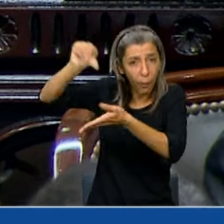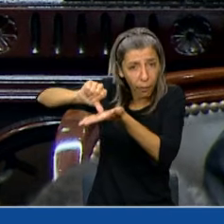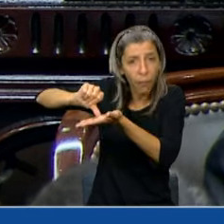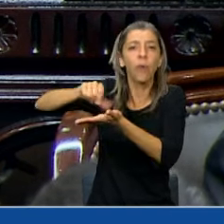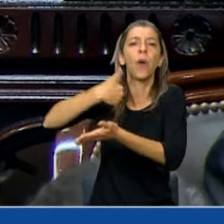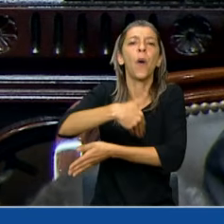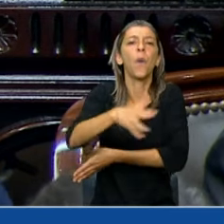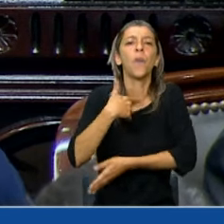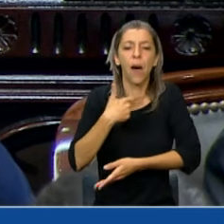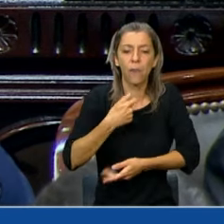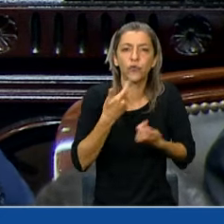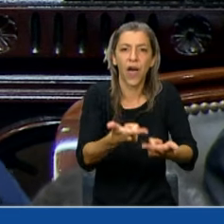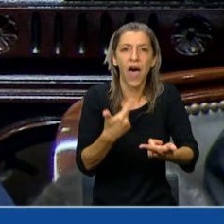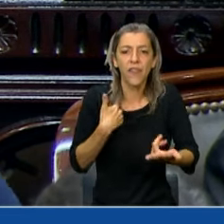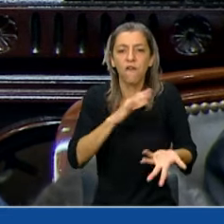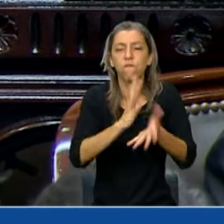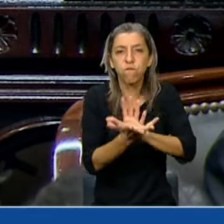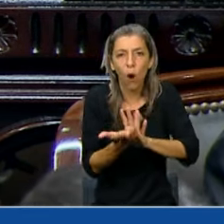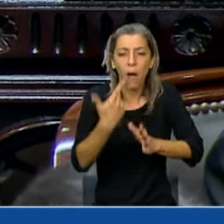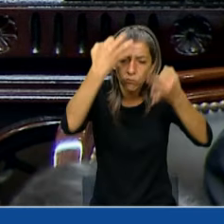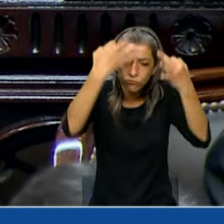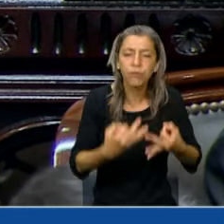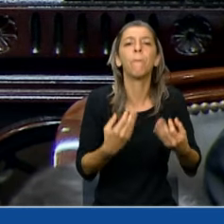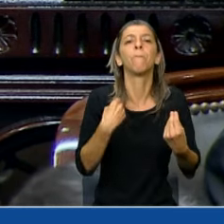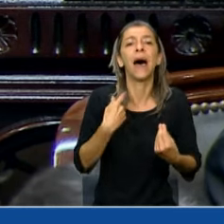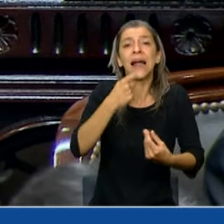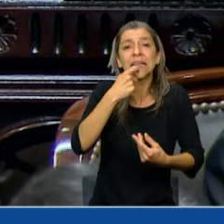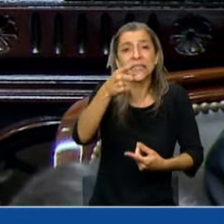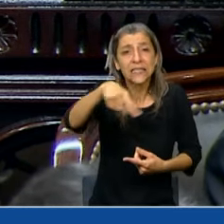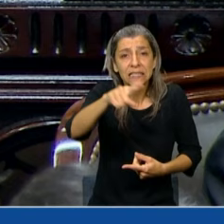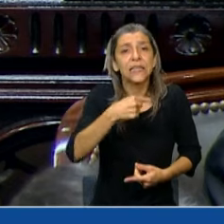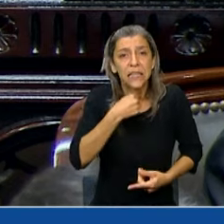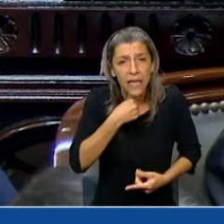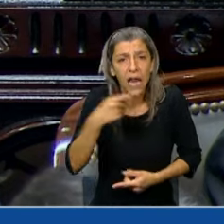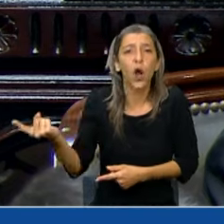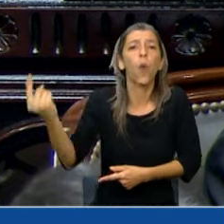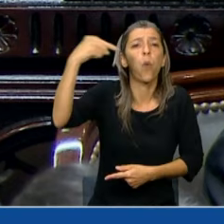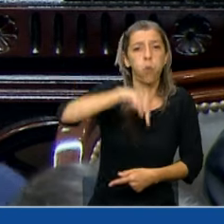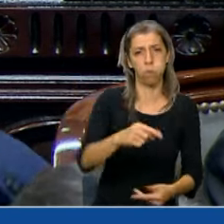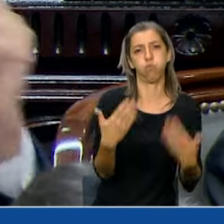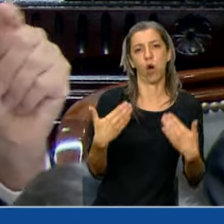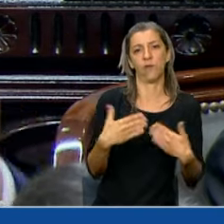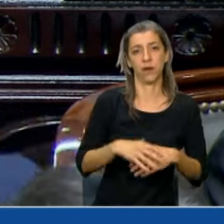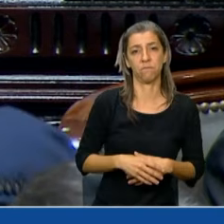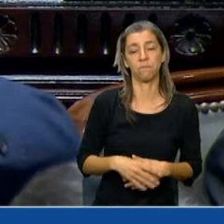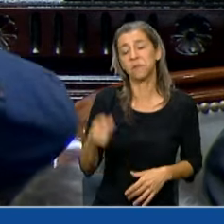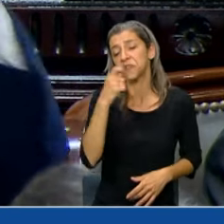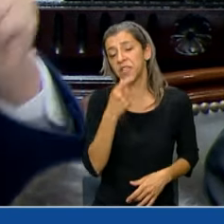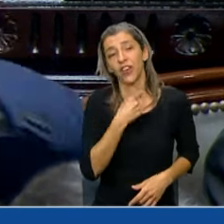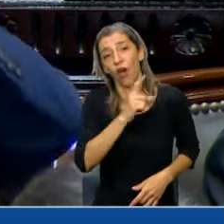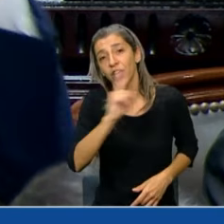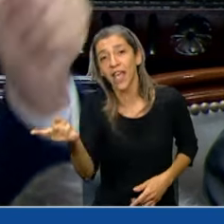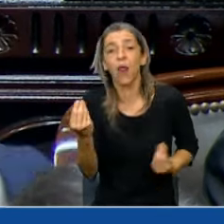condiciones para que si quieren puedan volver y si no pueden o no quieren porque se